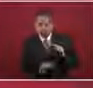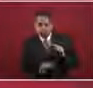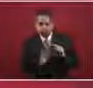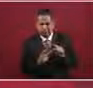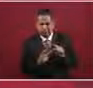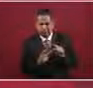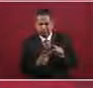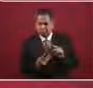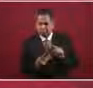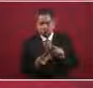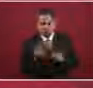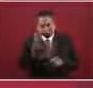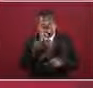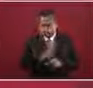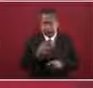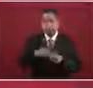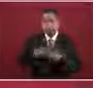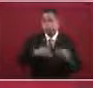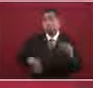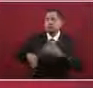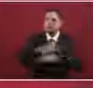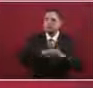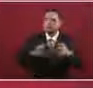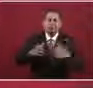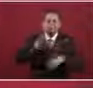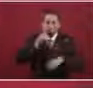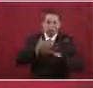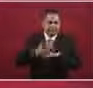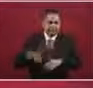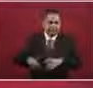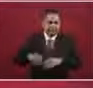por todos, porque